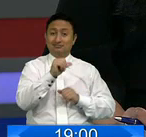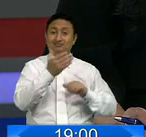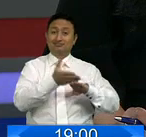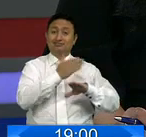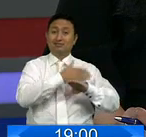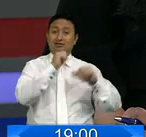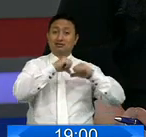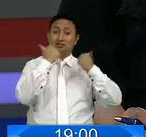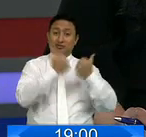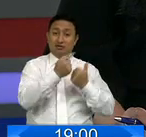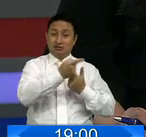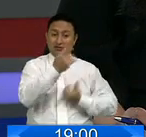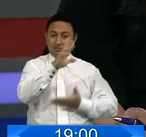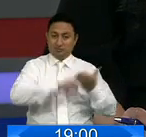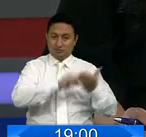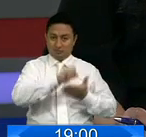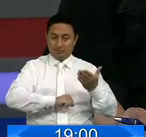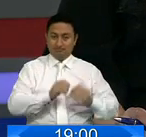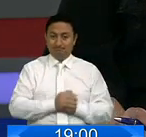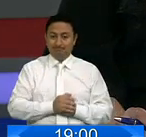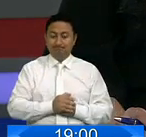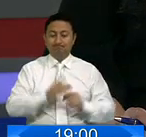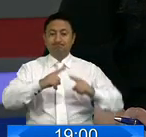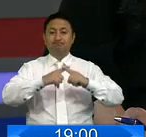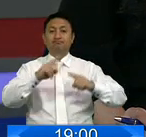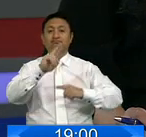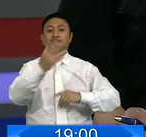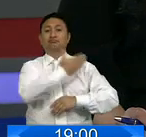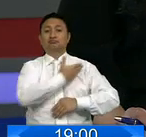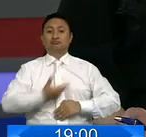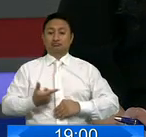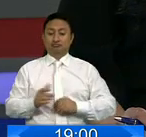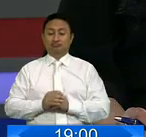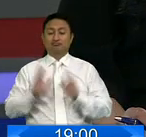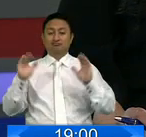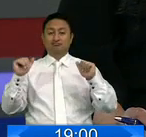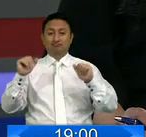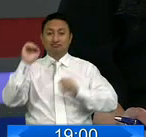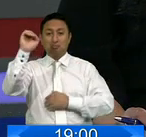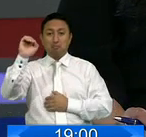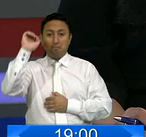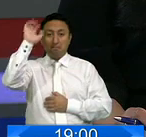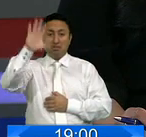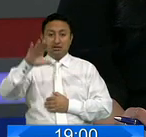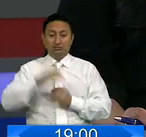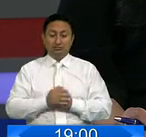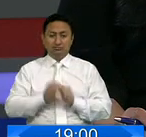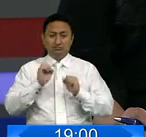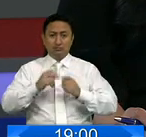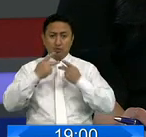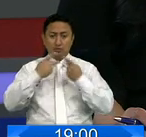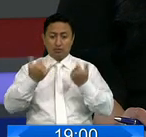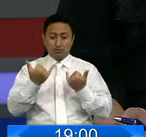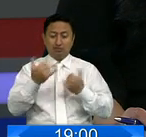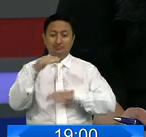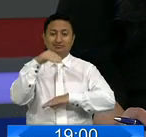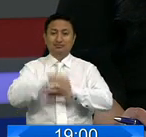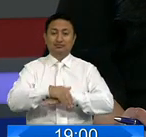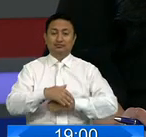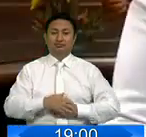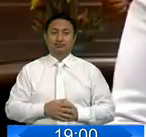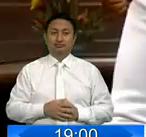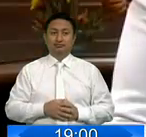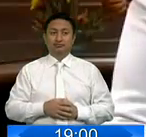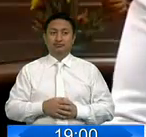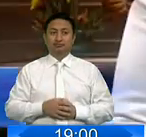en el que se le involucraba. La ex vicepresidenta se despidió mediante un video que se hizo público la tarde del martes.